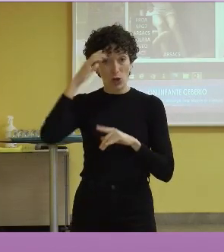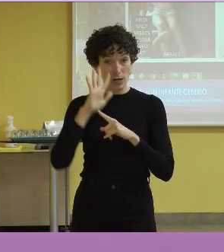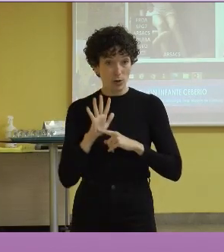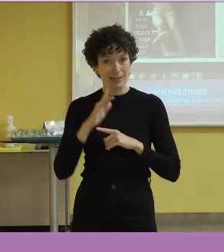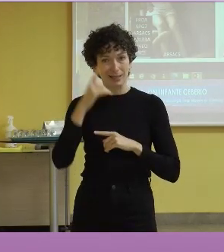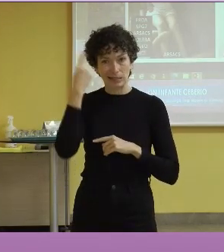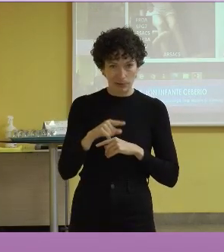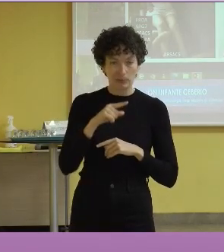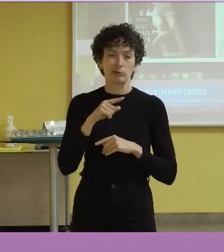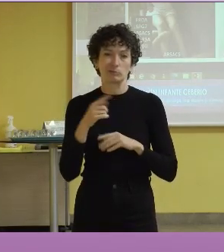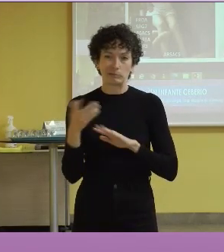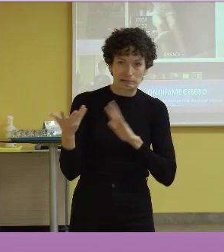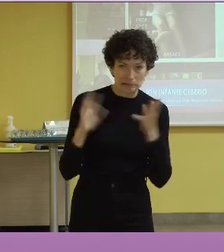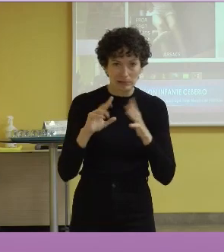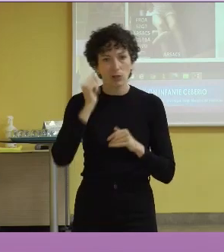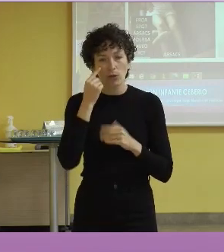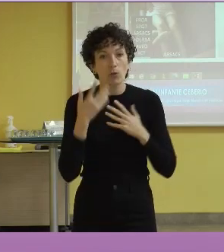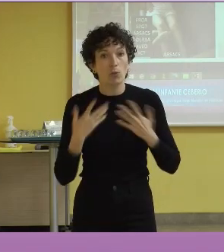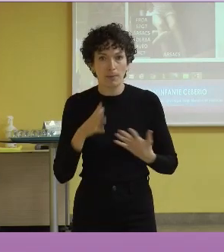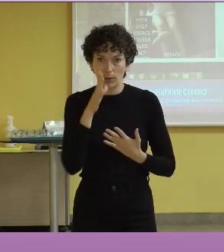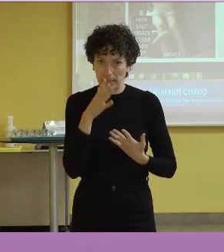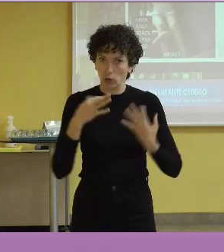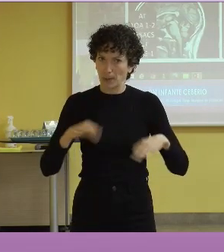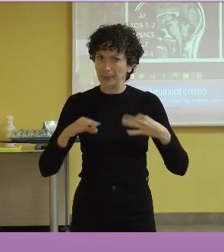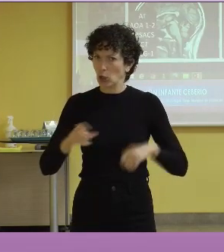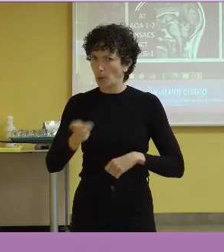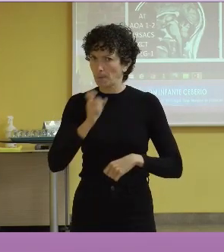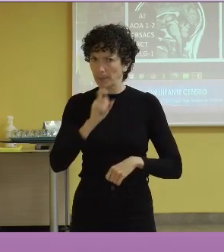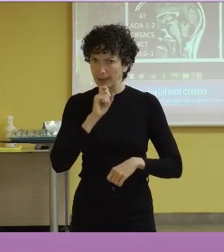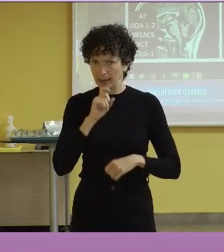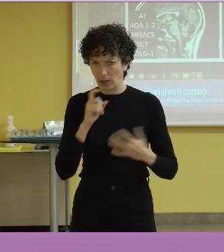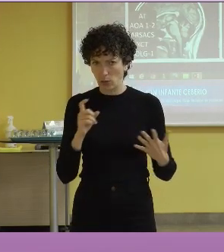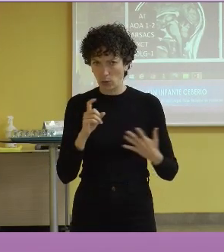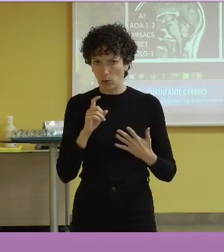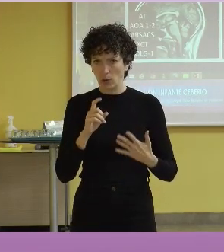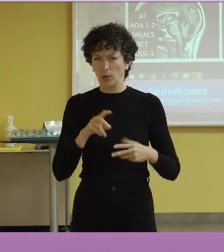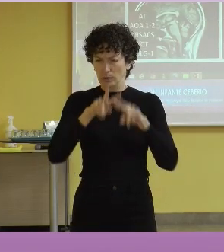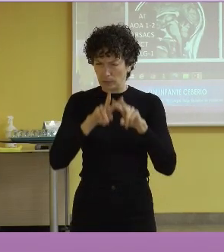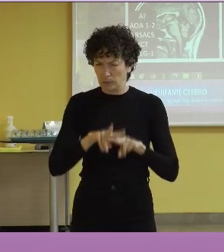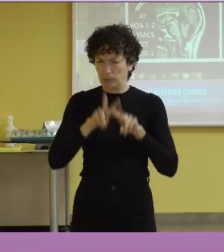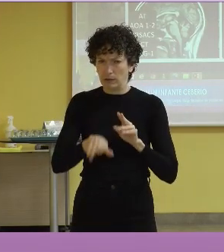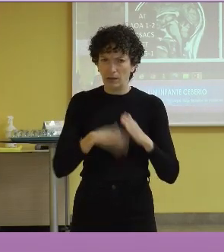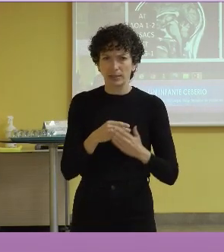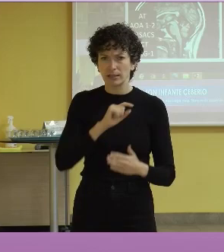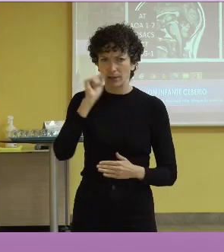que como podréis imaginar es bastante complicado, llegar al diagnóstico de